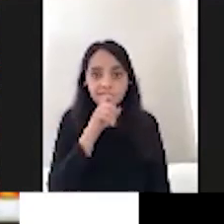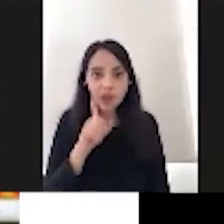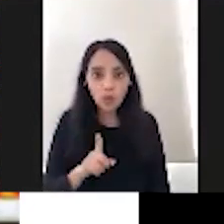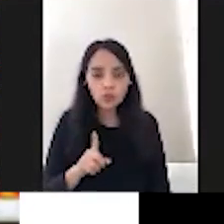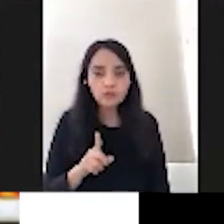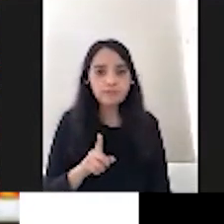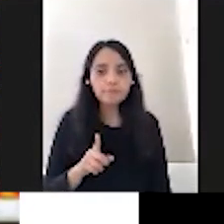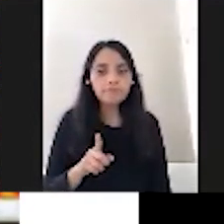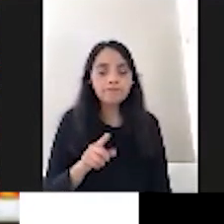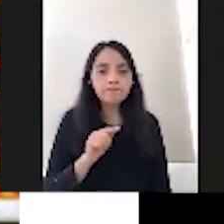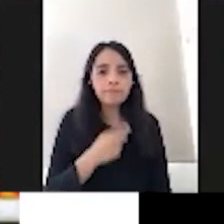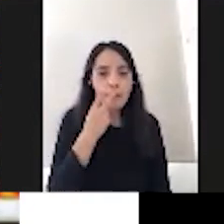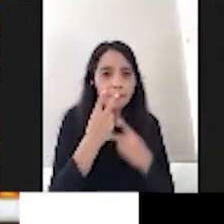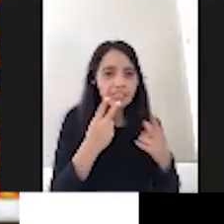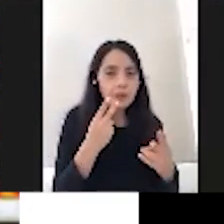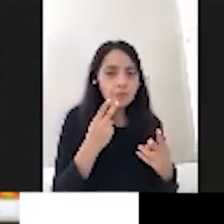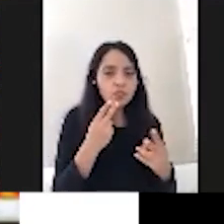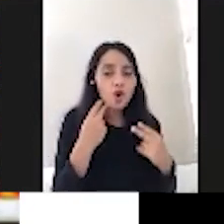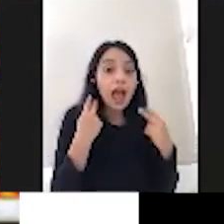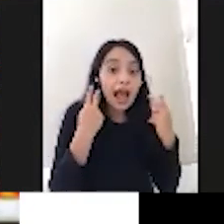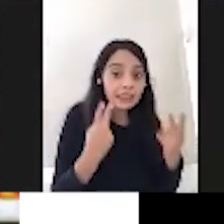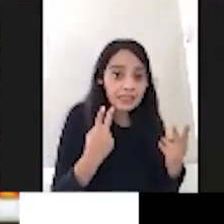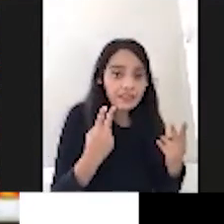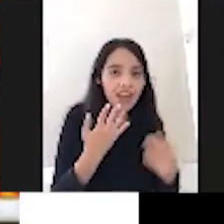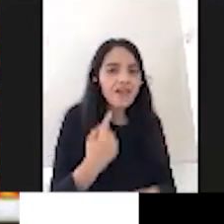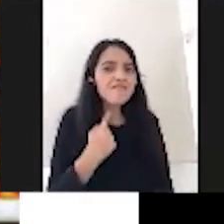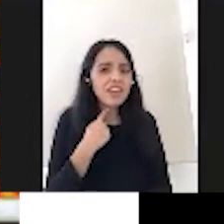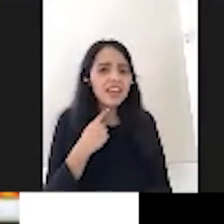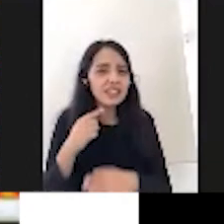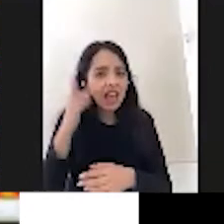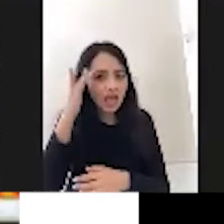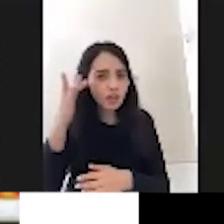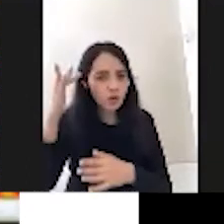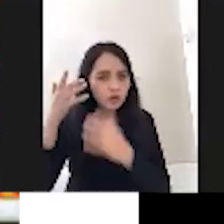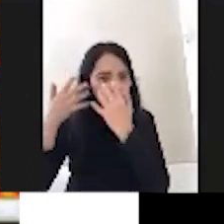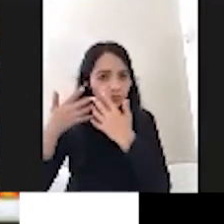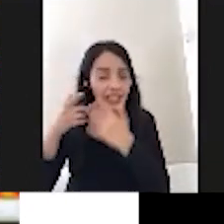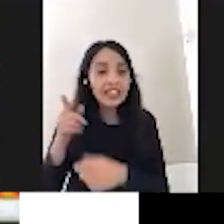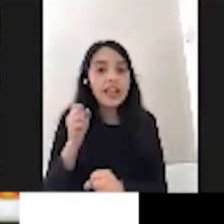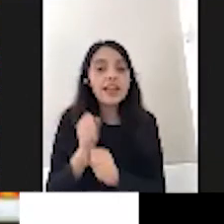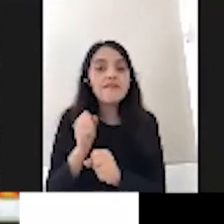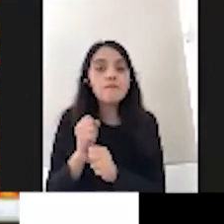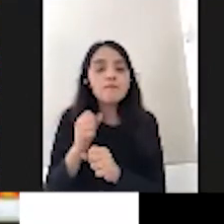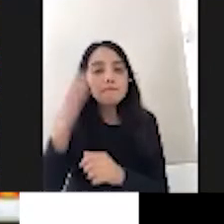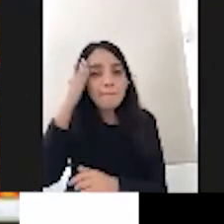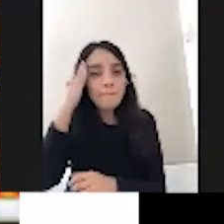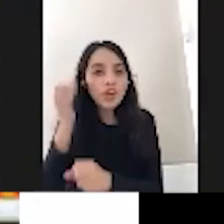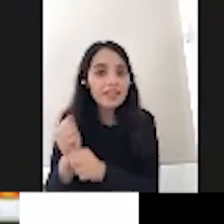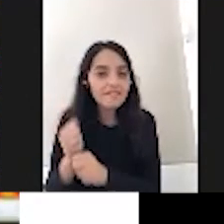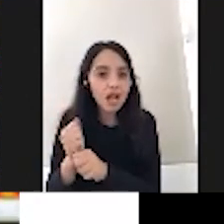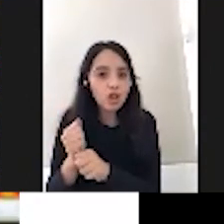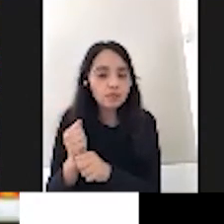esta percepción activa alguna consecuencia cognitiva? Y ella se centró en la memoria de trabajo. La memoria de trabajo es el tipo de